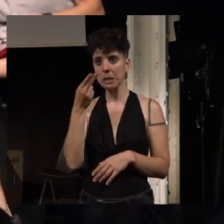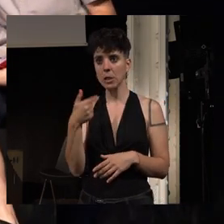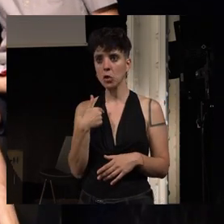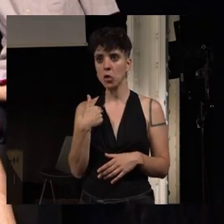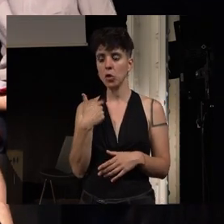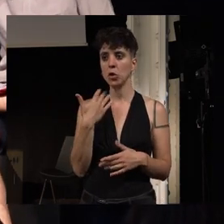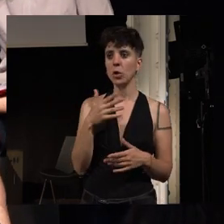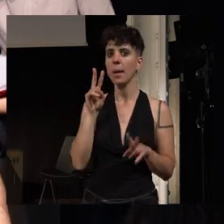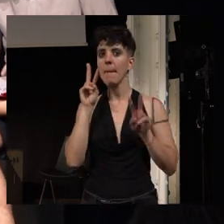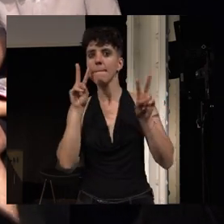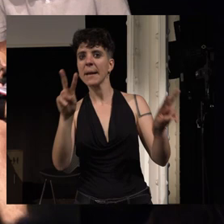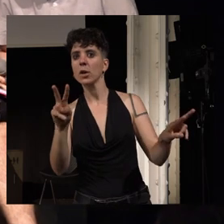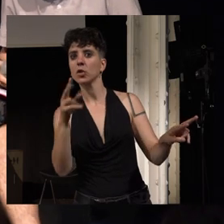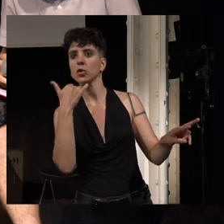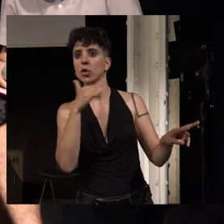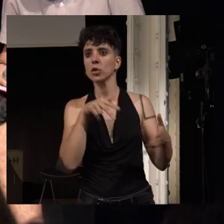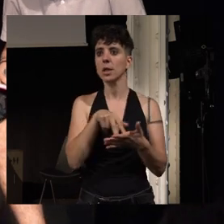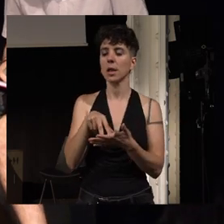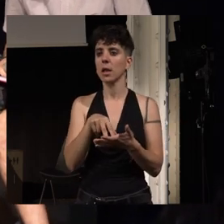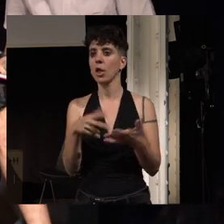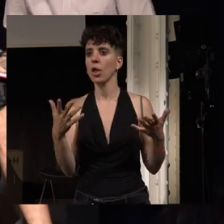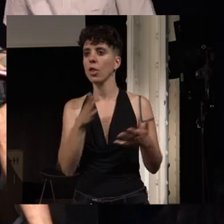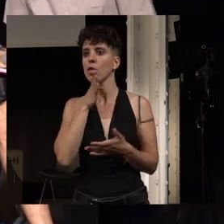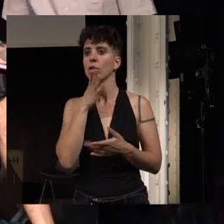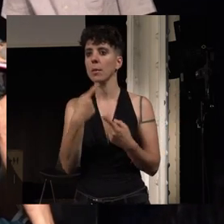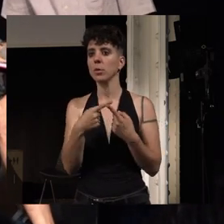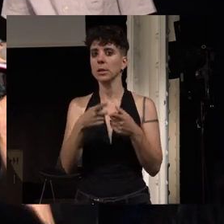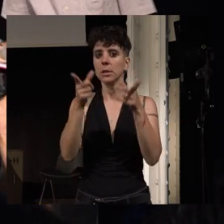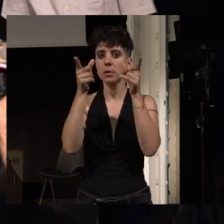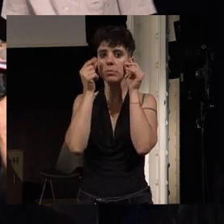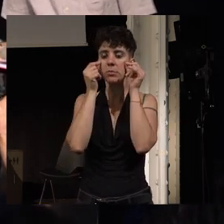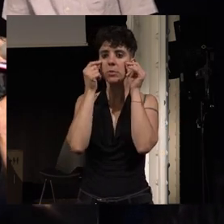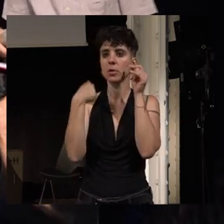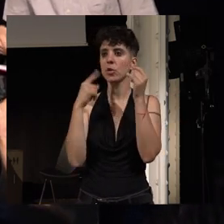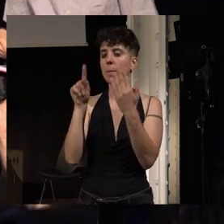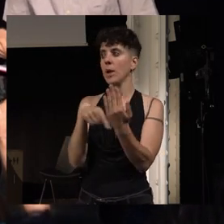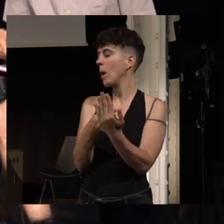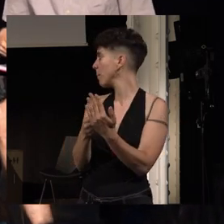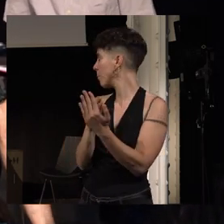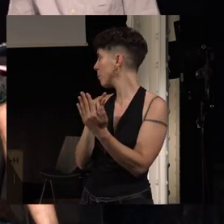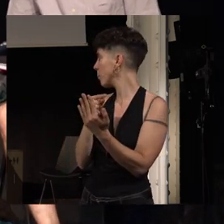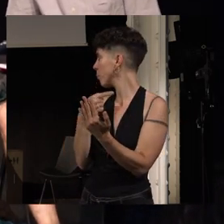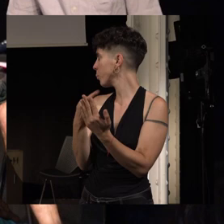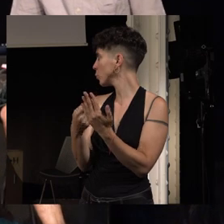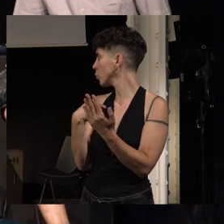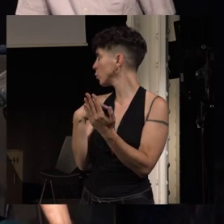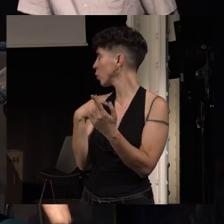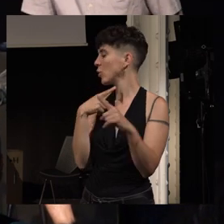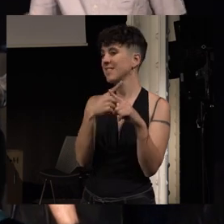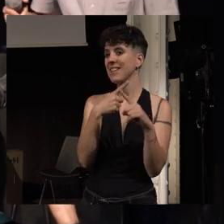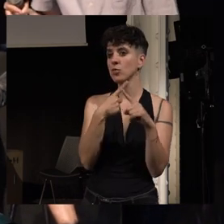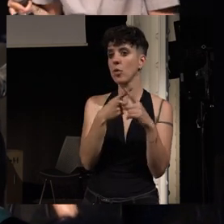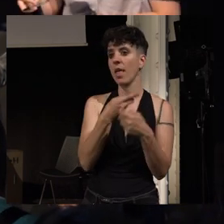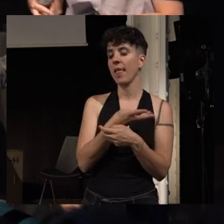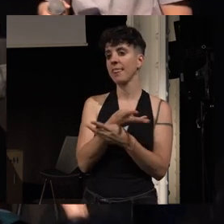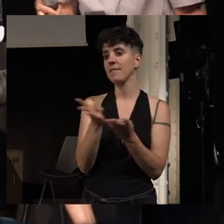ponerme para veros, porque veo muy mal. Bueno. Eso me da puntos, porque tengo una diversidad, además de sexual, pues